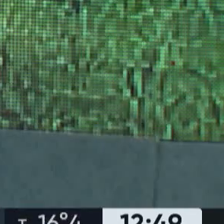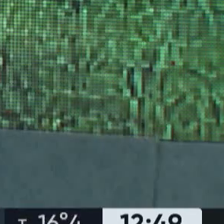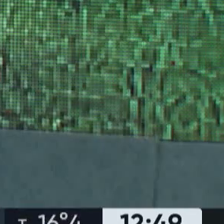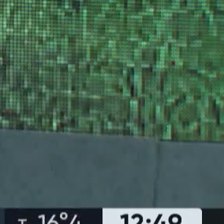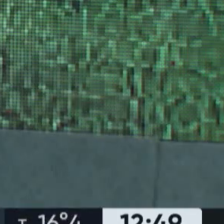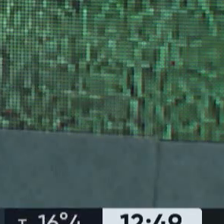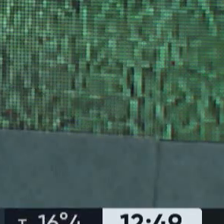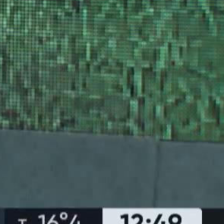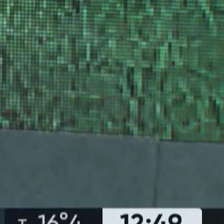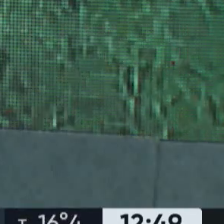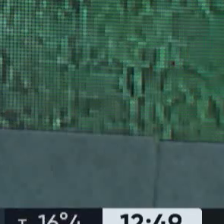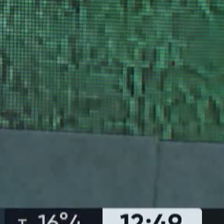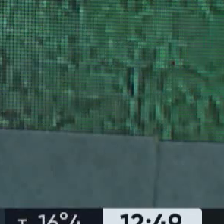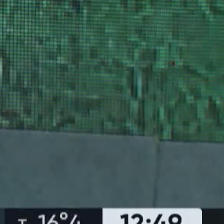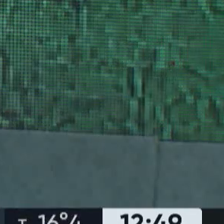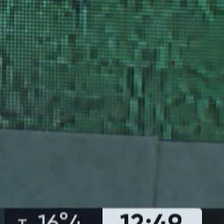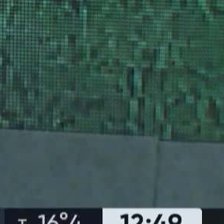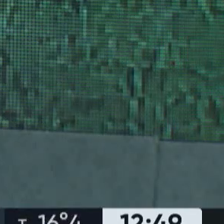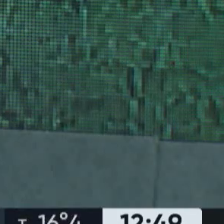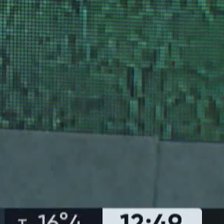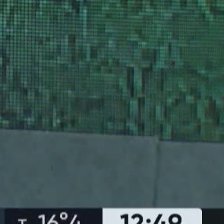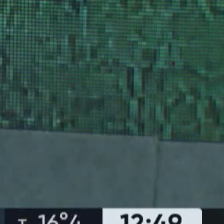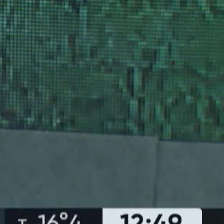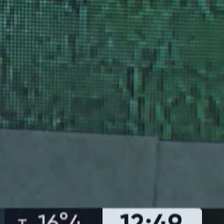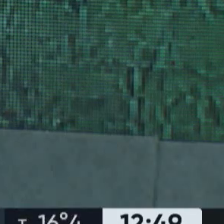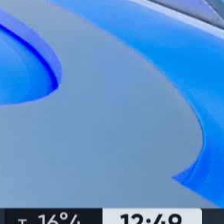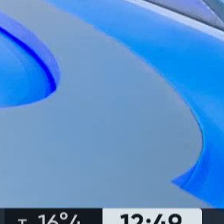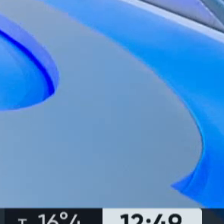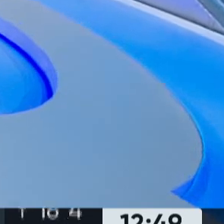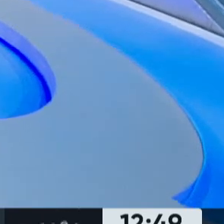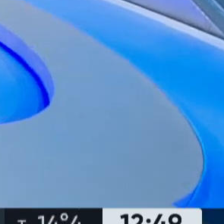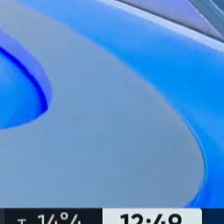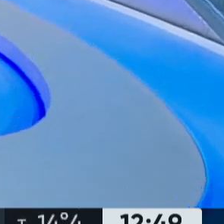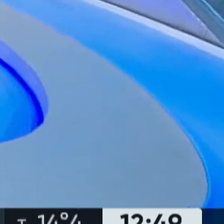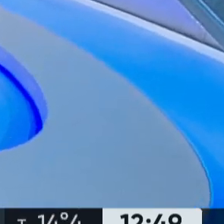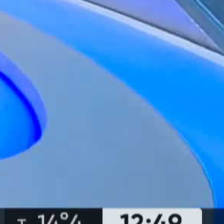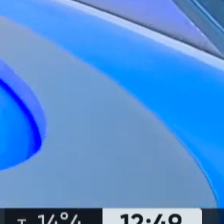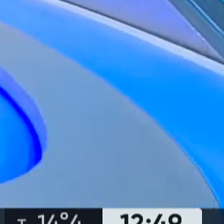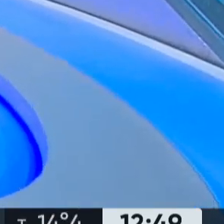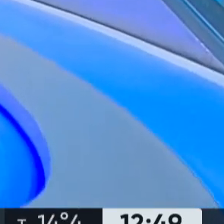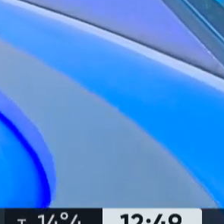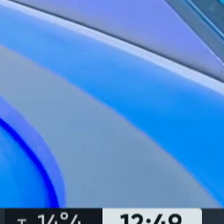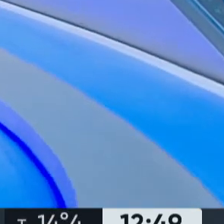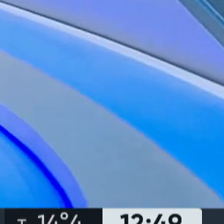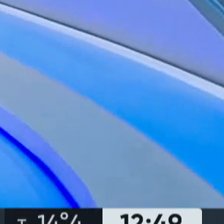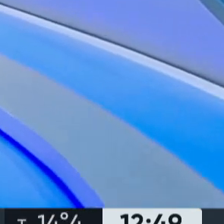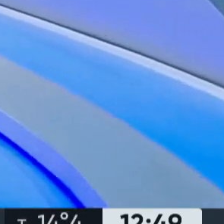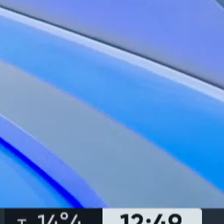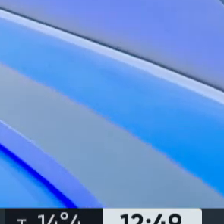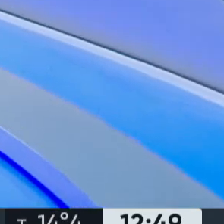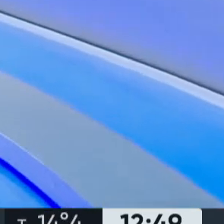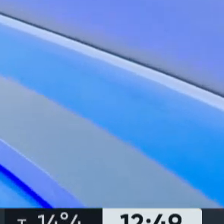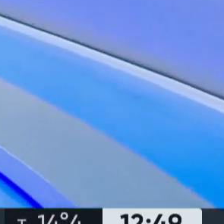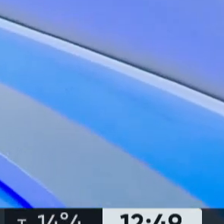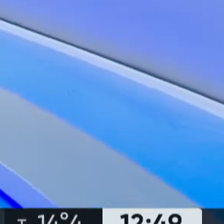Cámara de Diputados con un reclamo puntual, modificaciones a la ley de discapacidad. Exactamente. Fernando se presentó ayer ante la Comisión